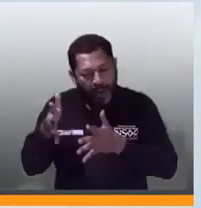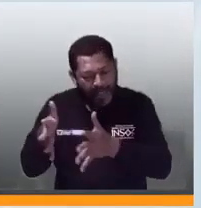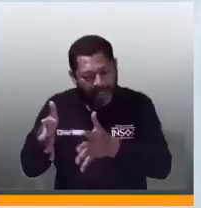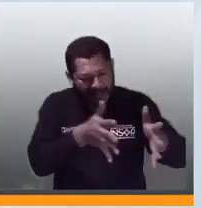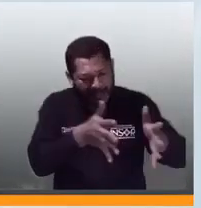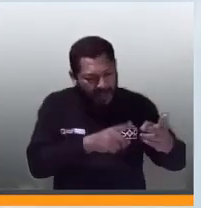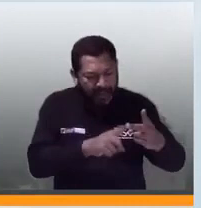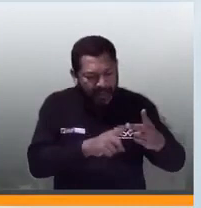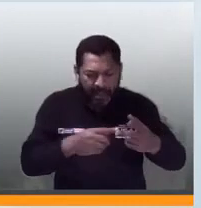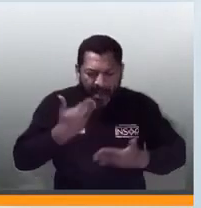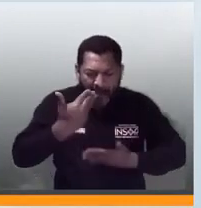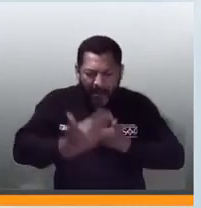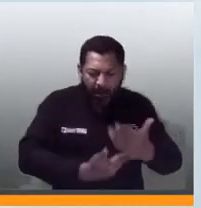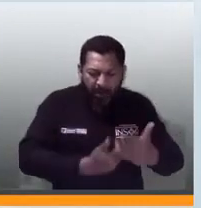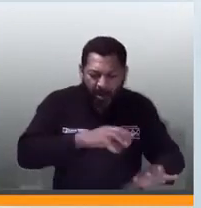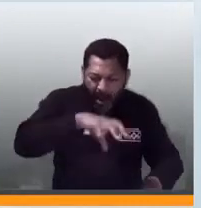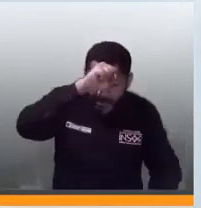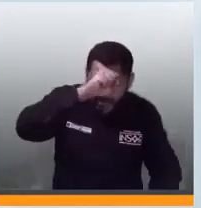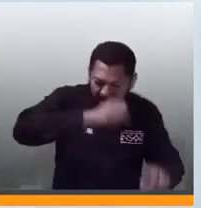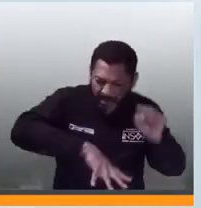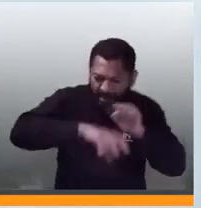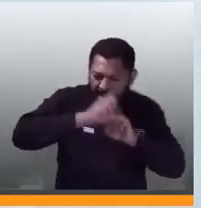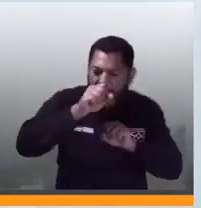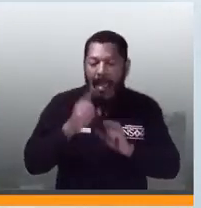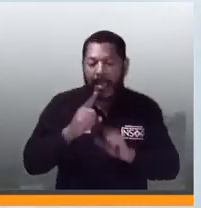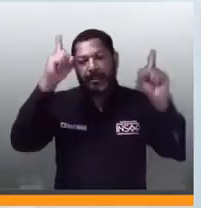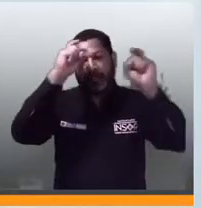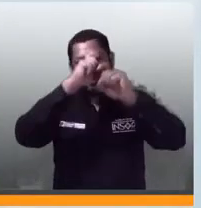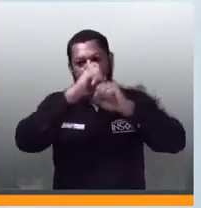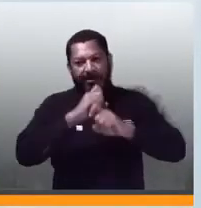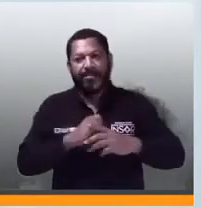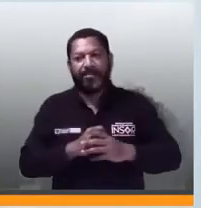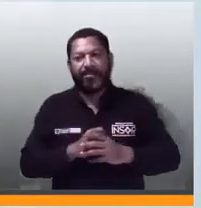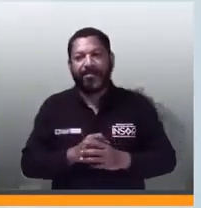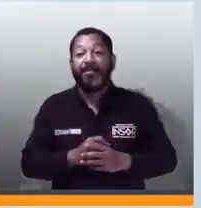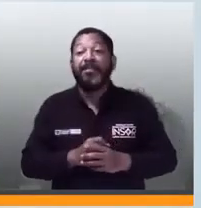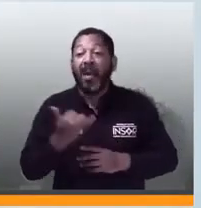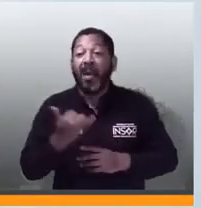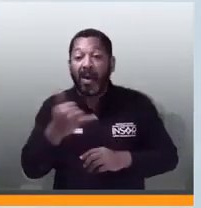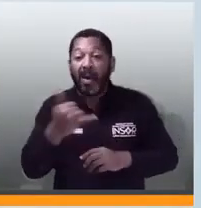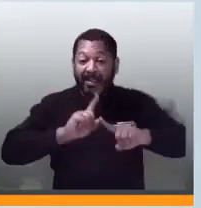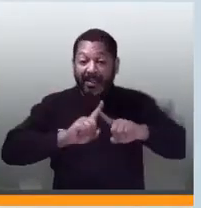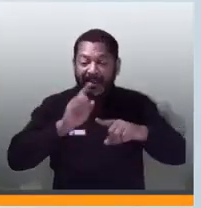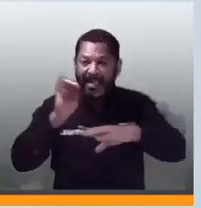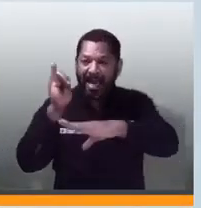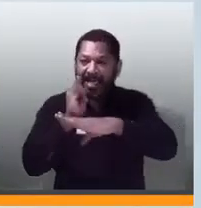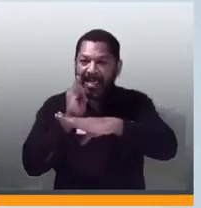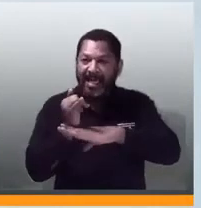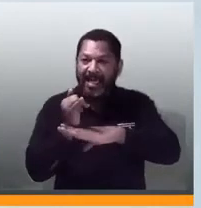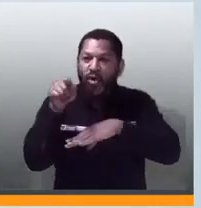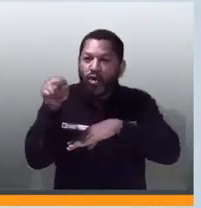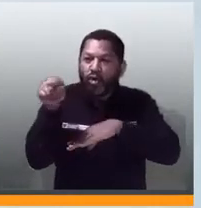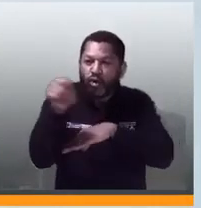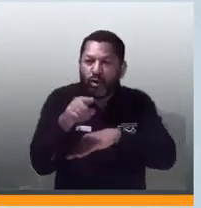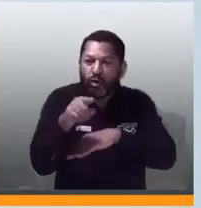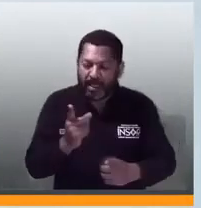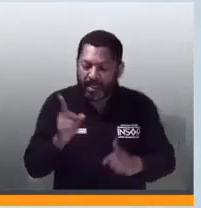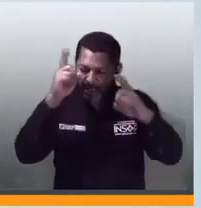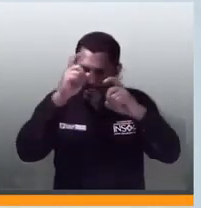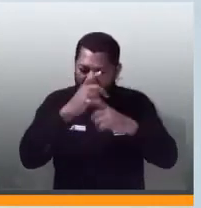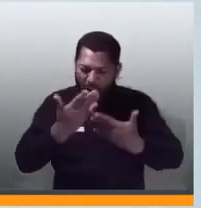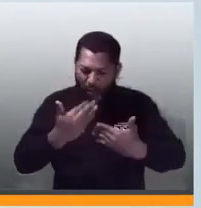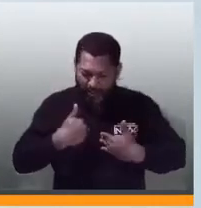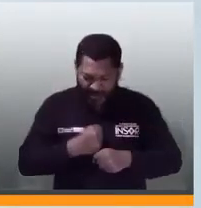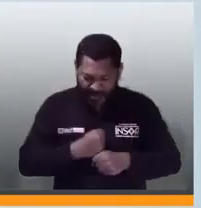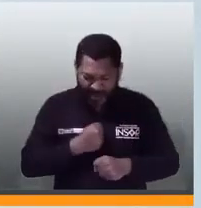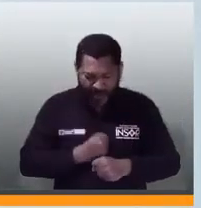la enseñanza, sobre los procesos de aprendizaje. Fueron también miradas desde muchas instituciones que nos permitieron